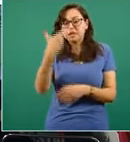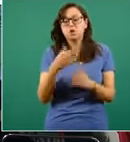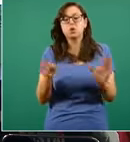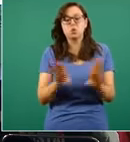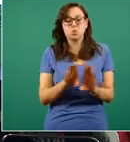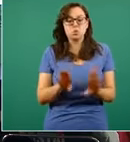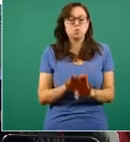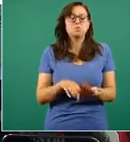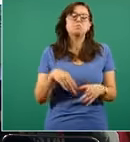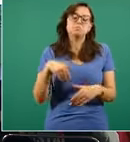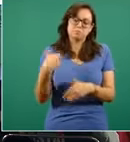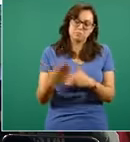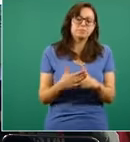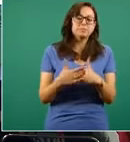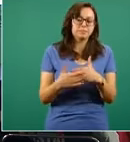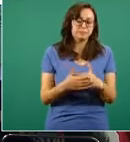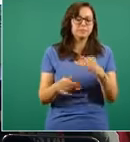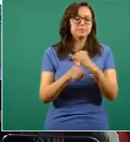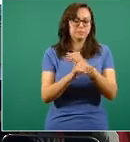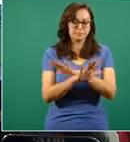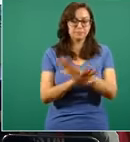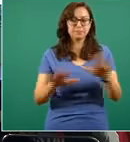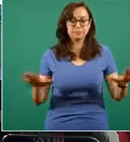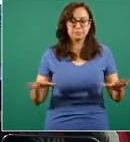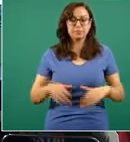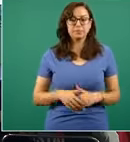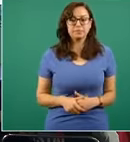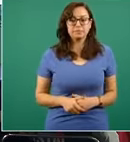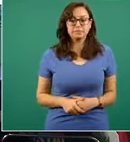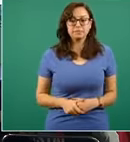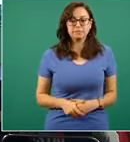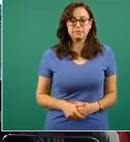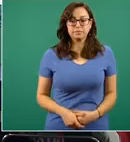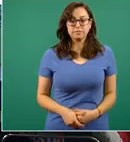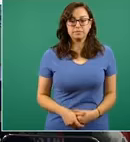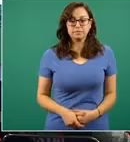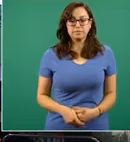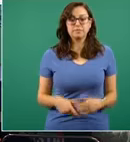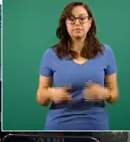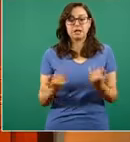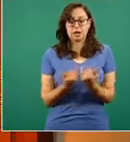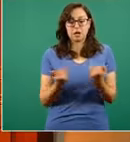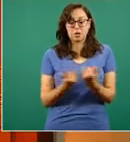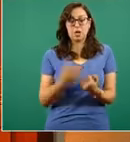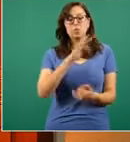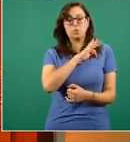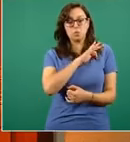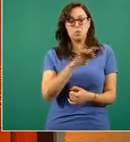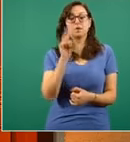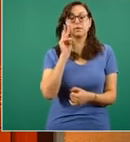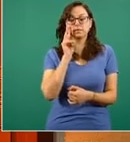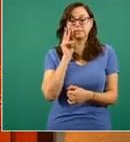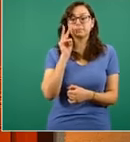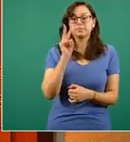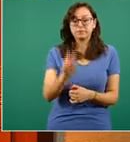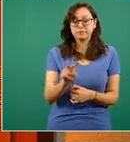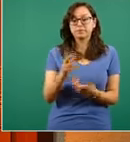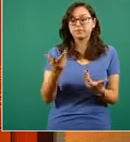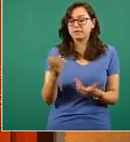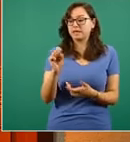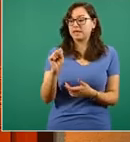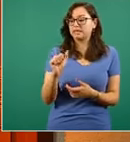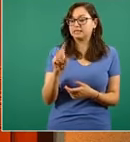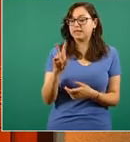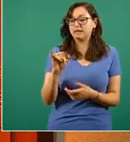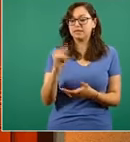investigación, los estaremos presentando y bueno, ustedes también aquí pueden tener la distribución de cómo se han presentado estos ESAVIS graves